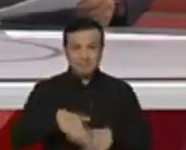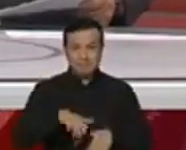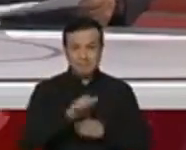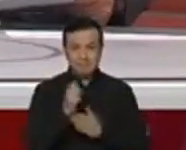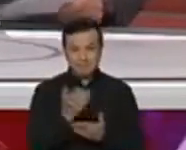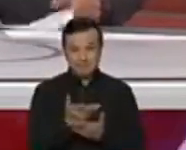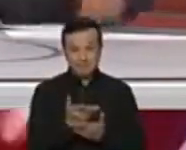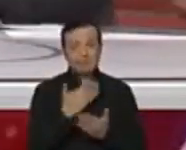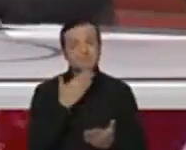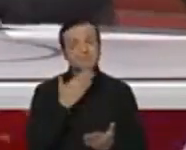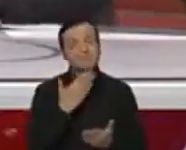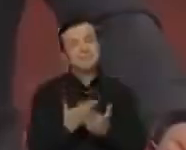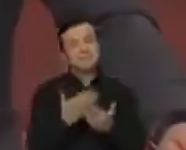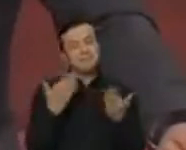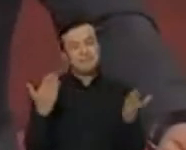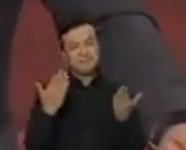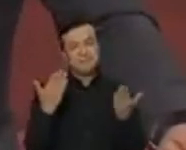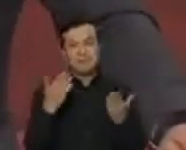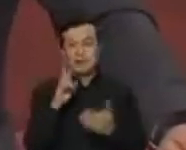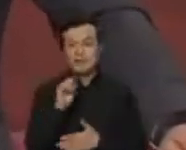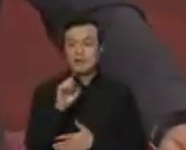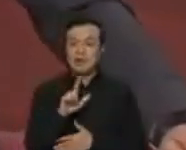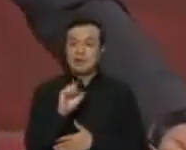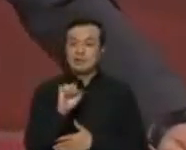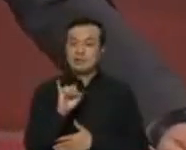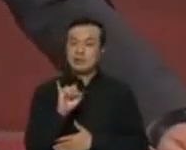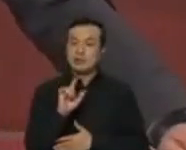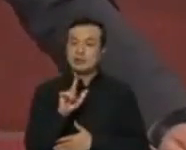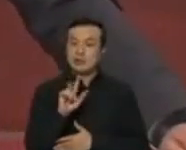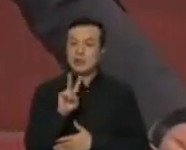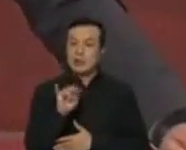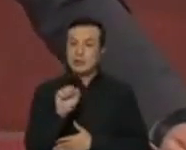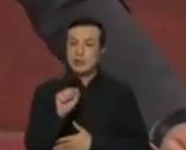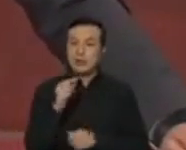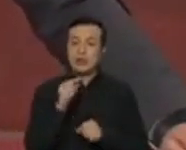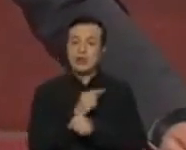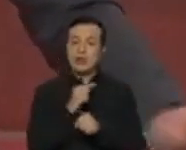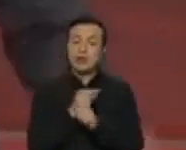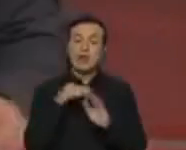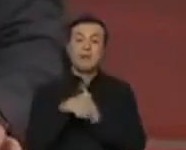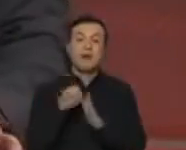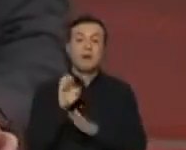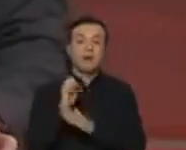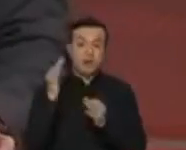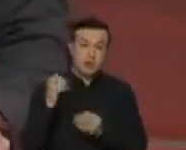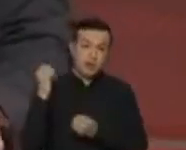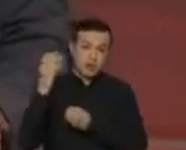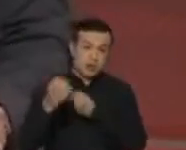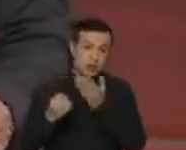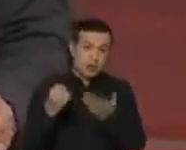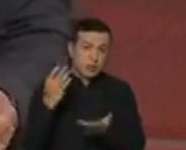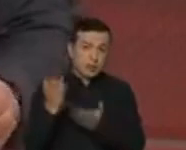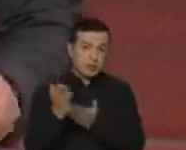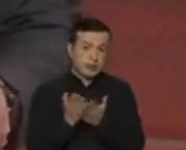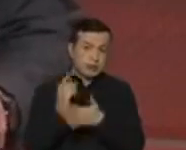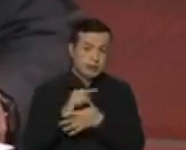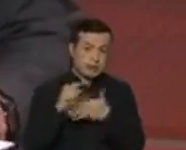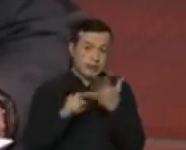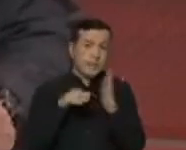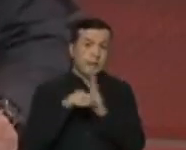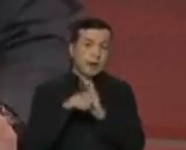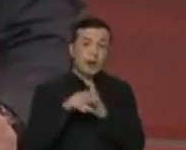Muchísimas gracias. gracias. Gracias. Agradecemos A a ustedes. Rafael Silva, gerente general de Ban Ecuador, por ofrecernos información sobre los servicios que esta banca